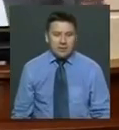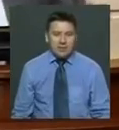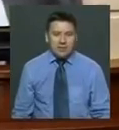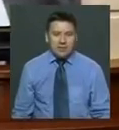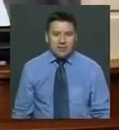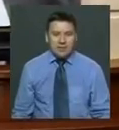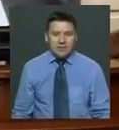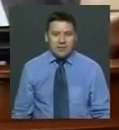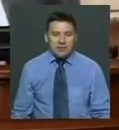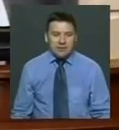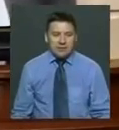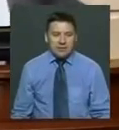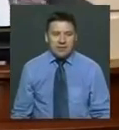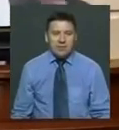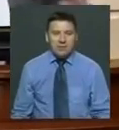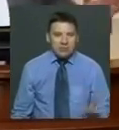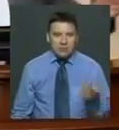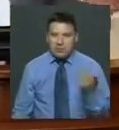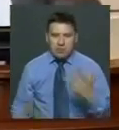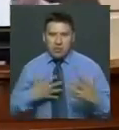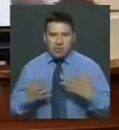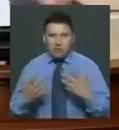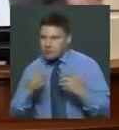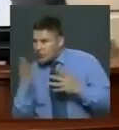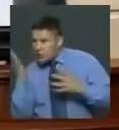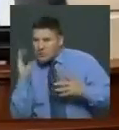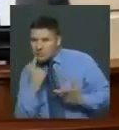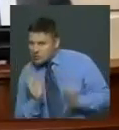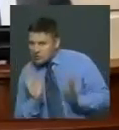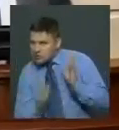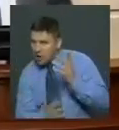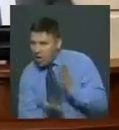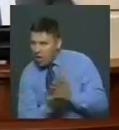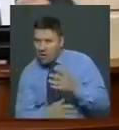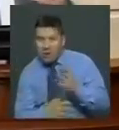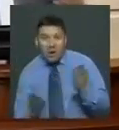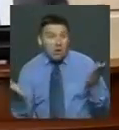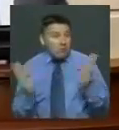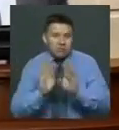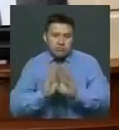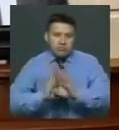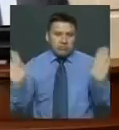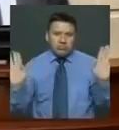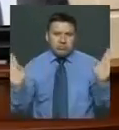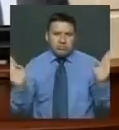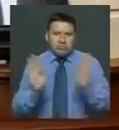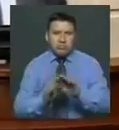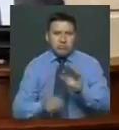ahí. Marica, levanta. Vamos a levantar la sesión en vista de que se ha cerrado.